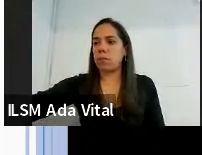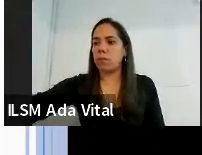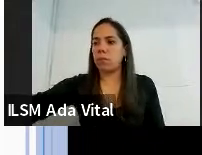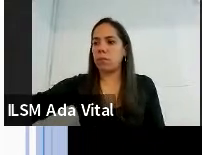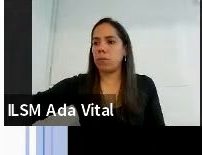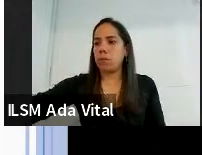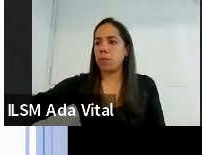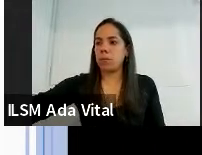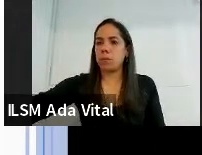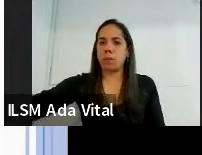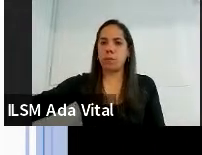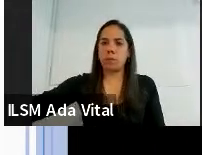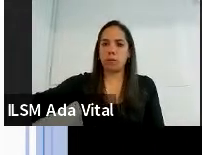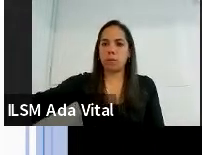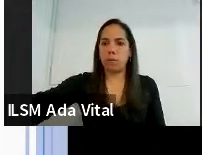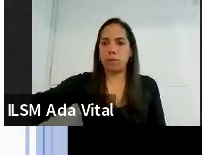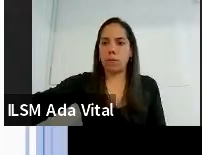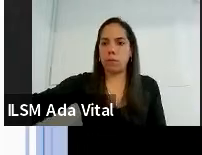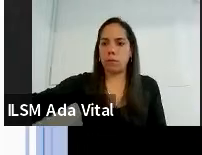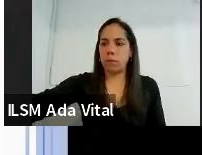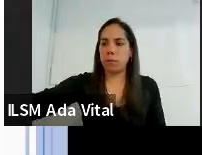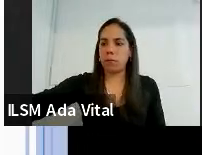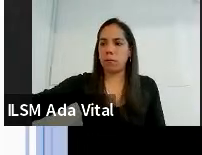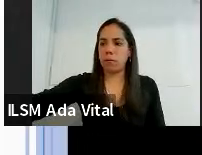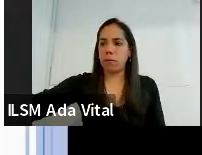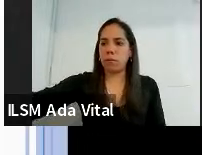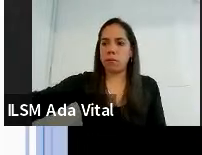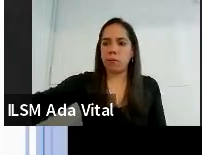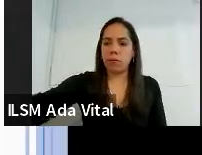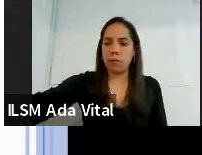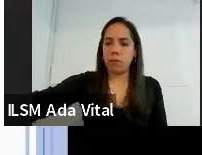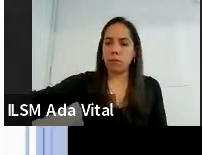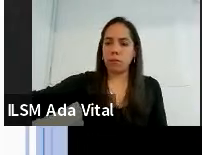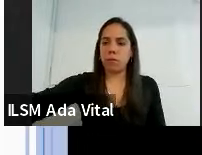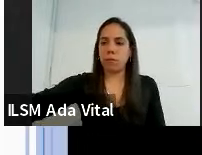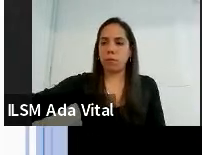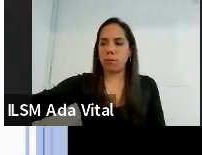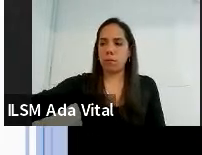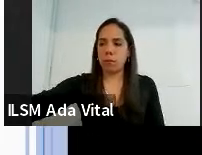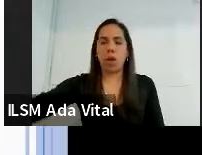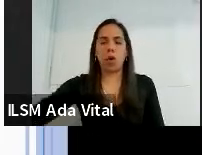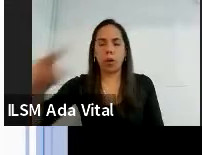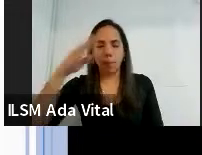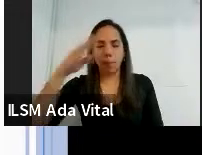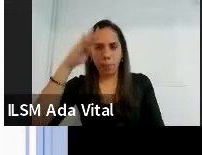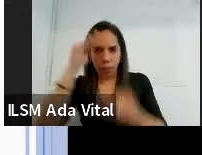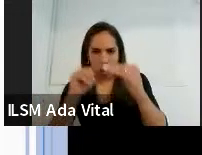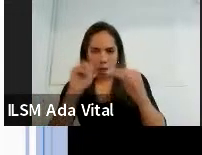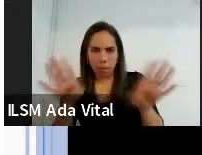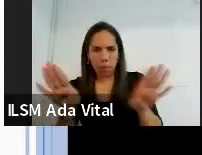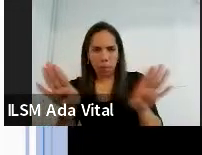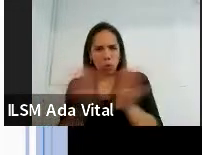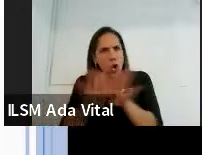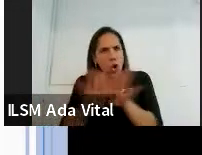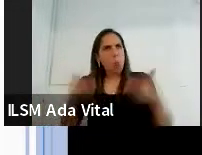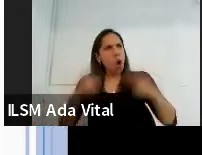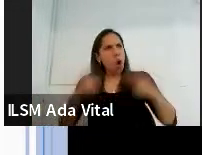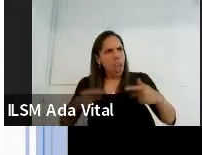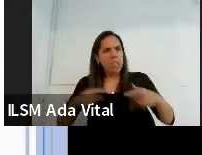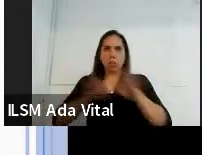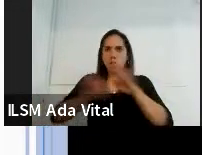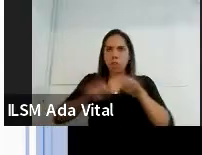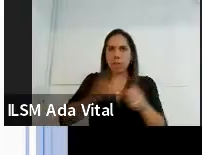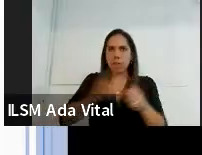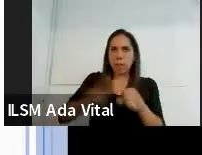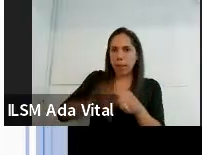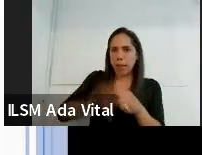y qué o de qué está compuesto el personal para poder atenderlas. ¿Cómo la capacitación nos